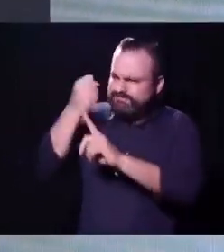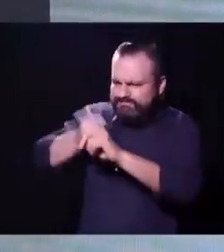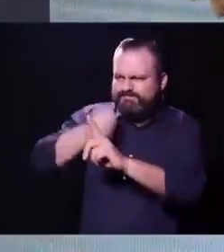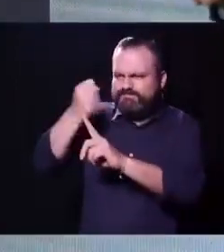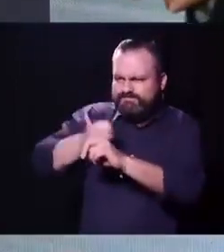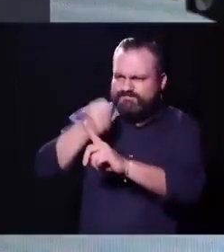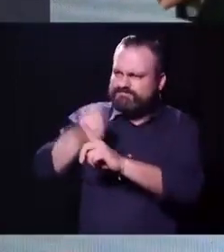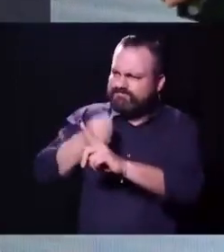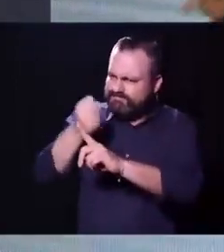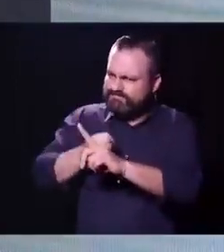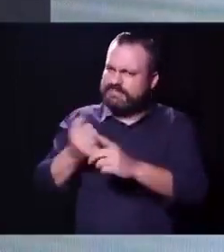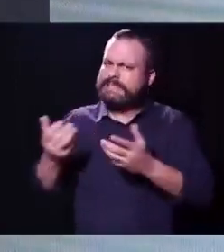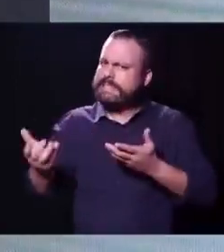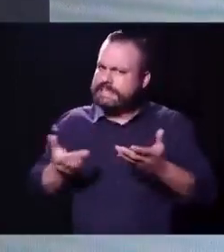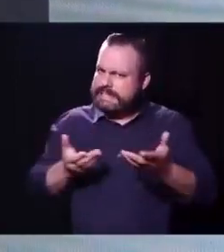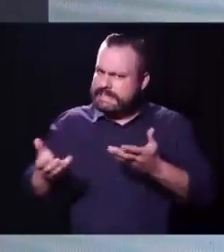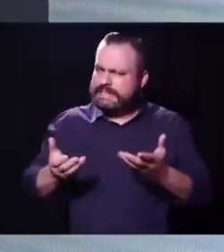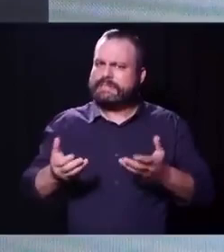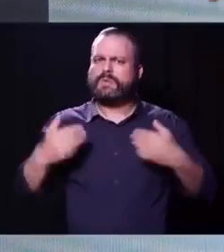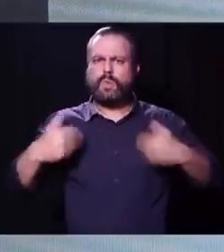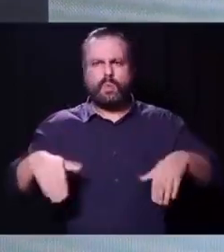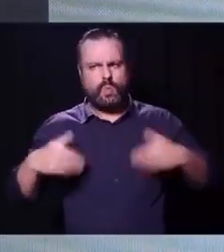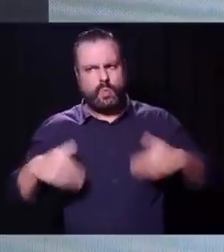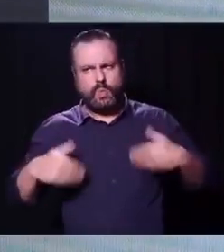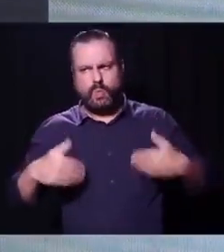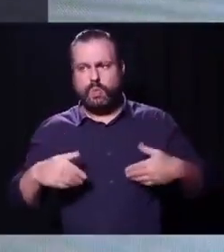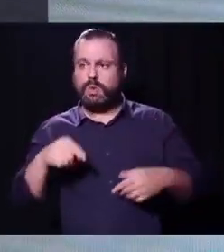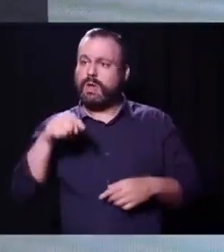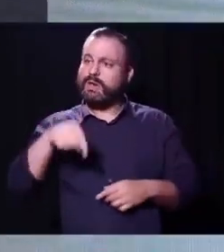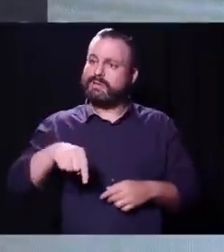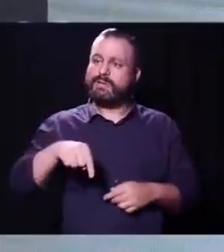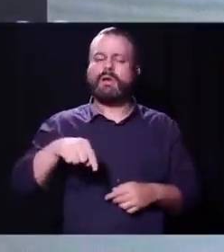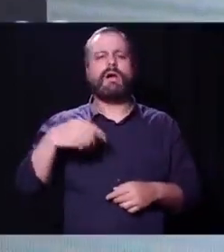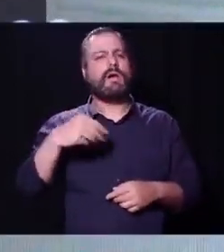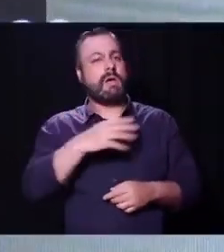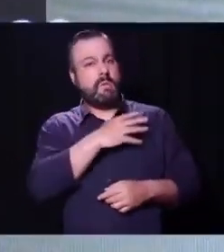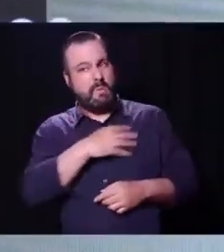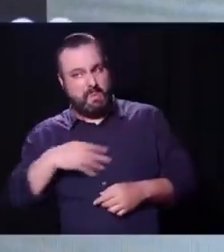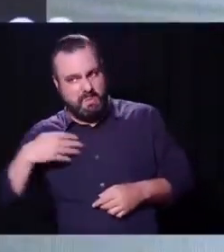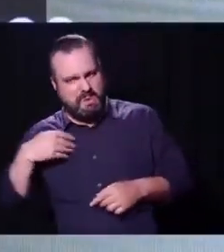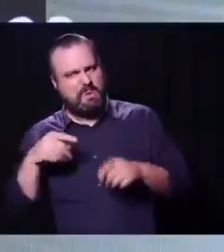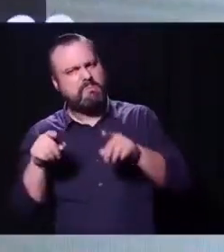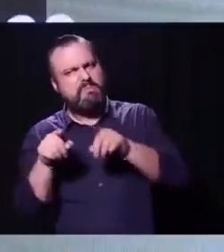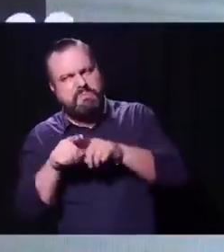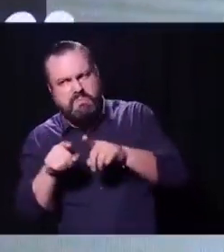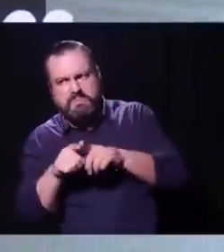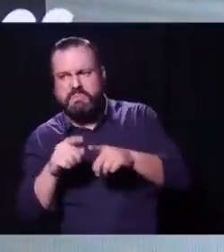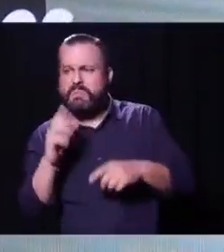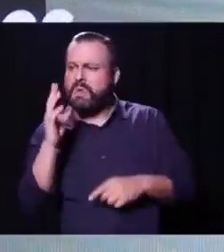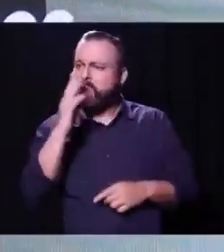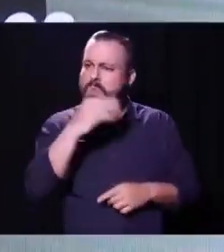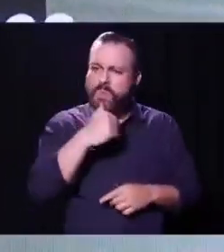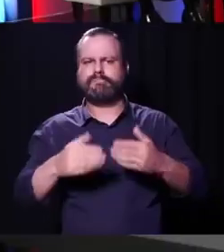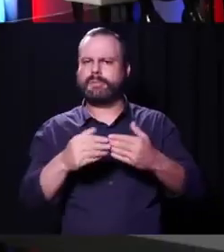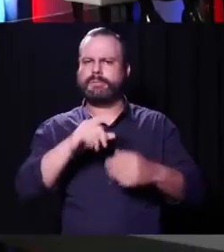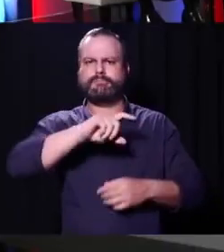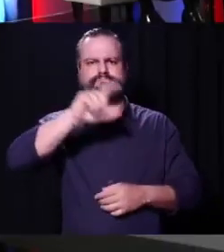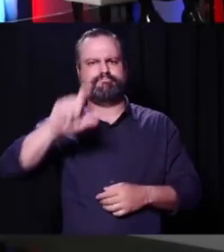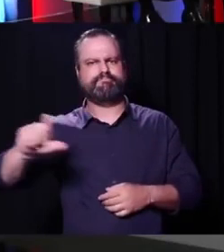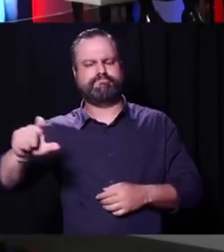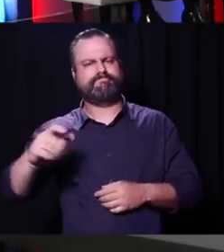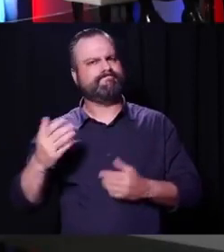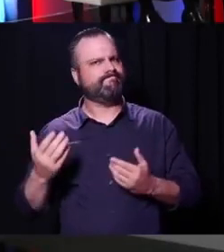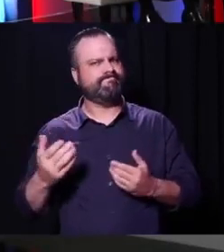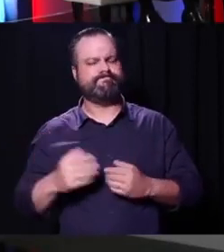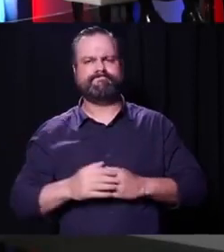agricultores. Y el Panamá de las comarcas, que acabo de regresar de las comarcas. No hay manera de aumentar impuestos. Déjame